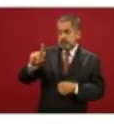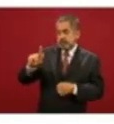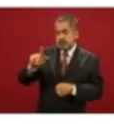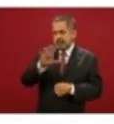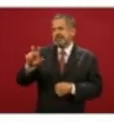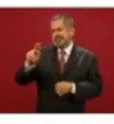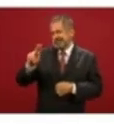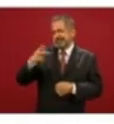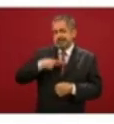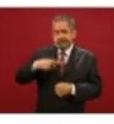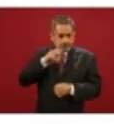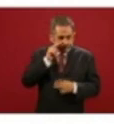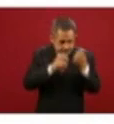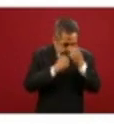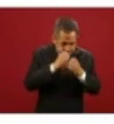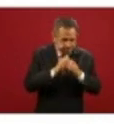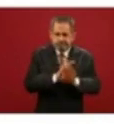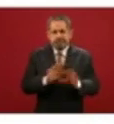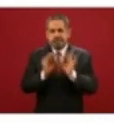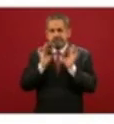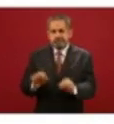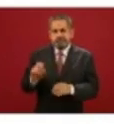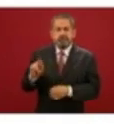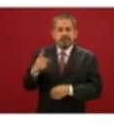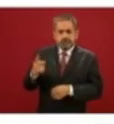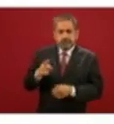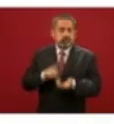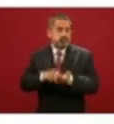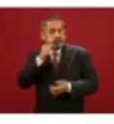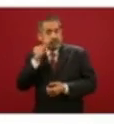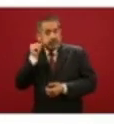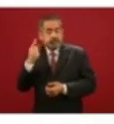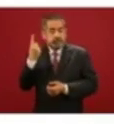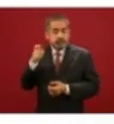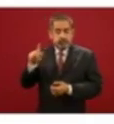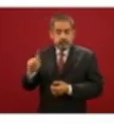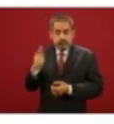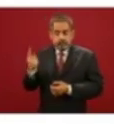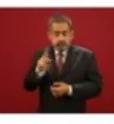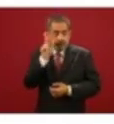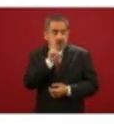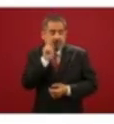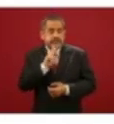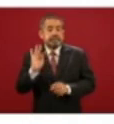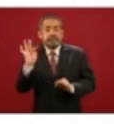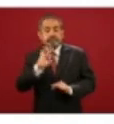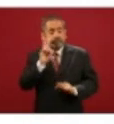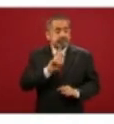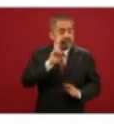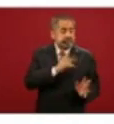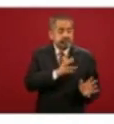580 personas, más las 171 que hasta ayer estaban en estudio. Entonces